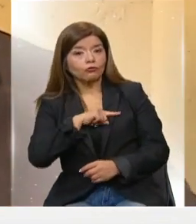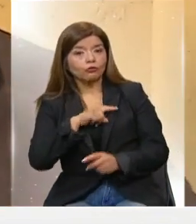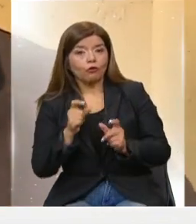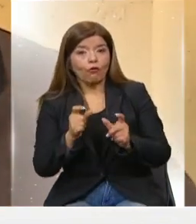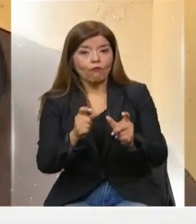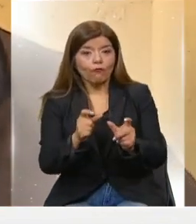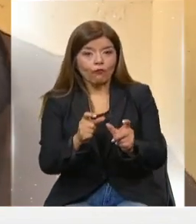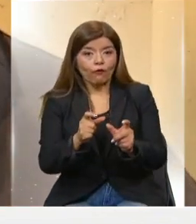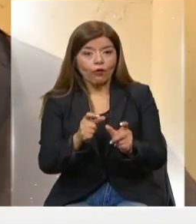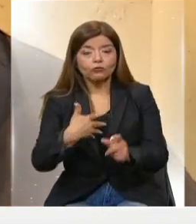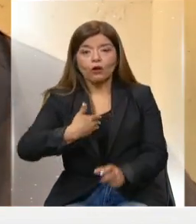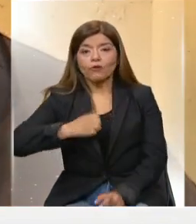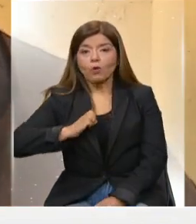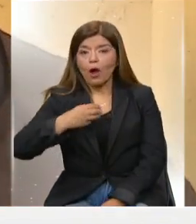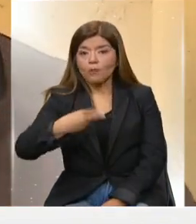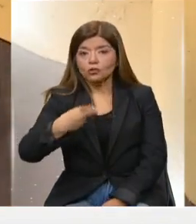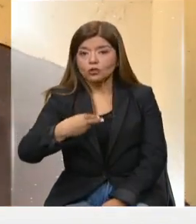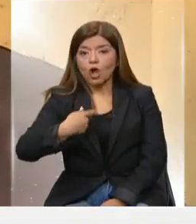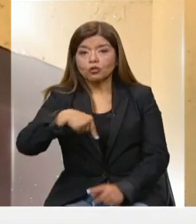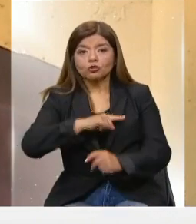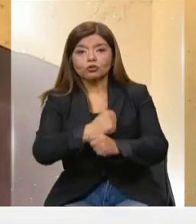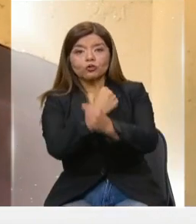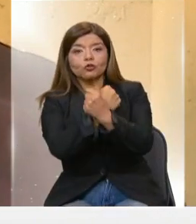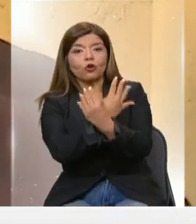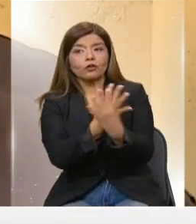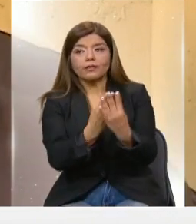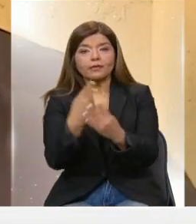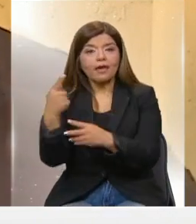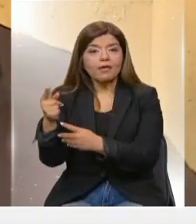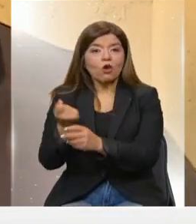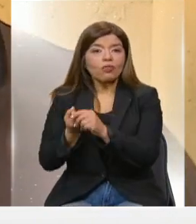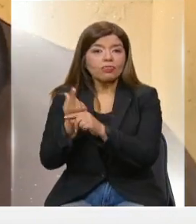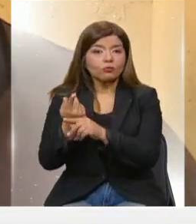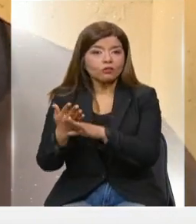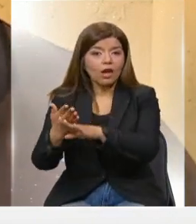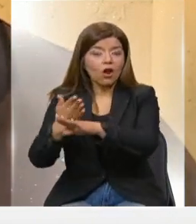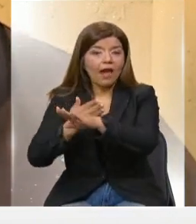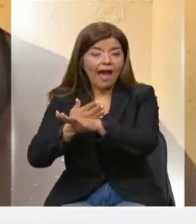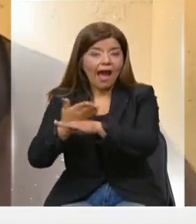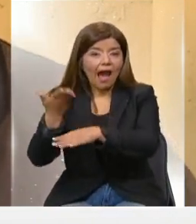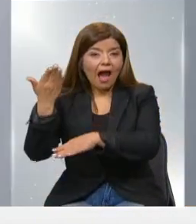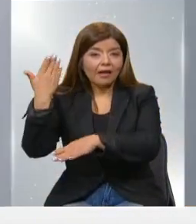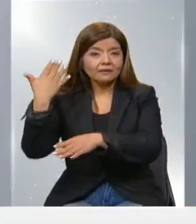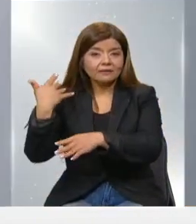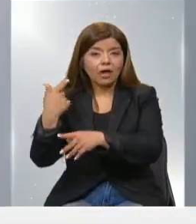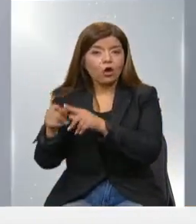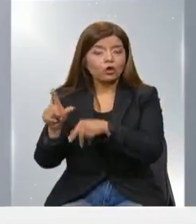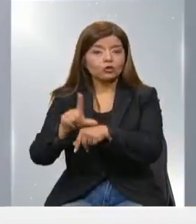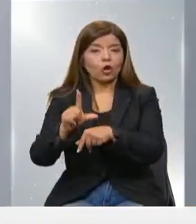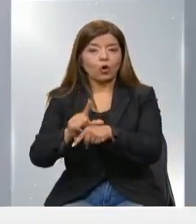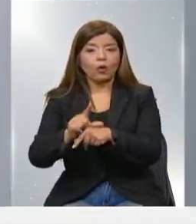la riña o por agresión que ellos habían denunciado en un principio en otra tenencia.